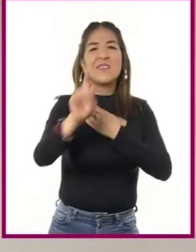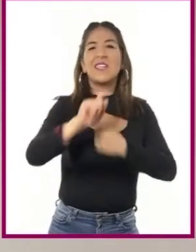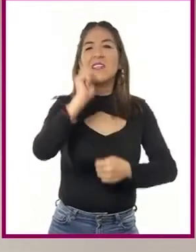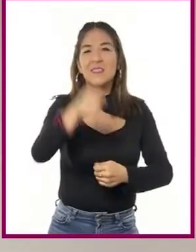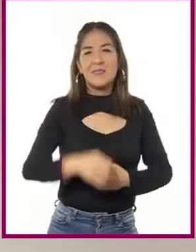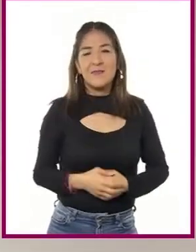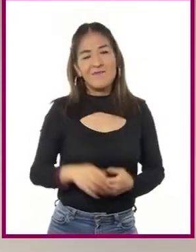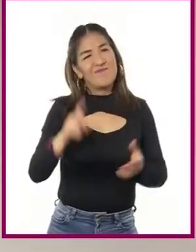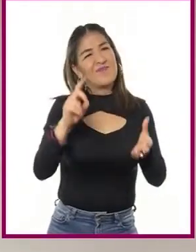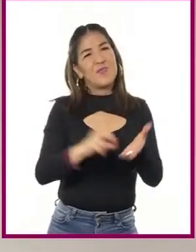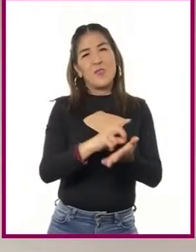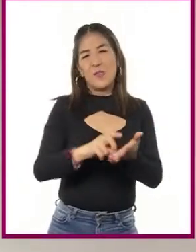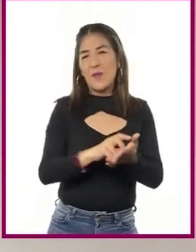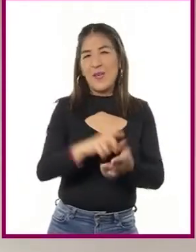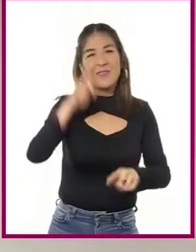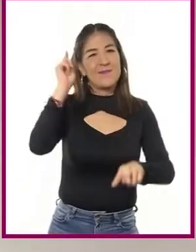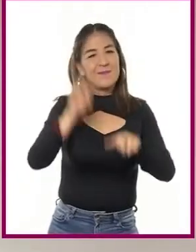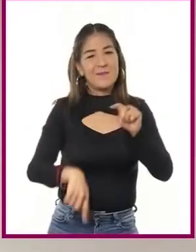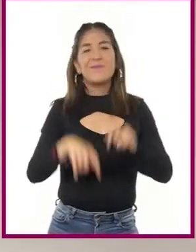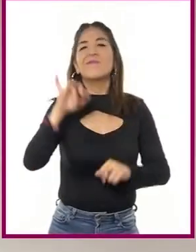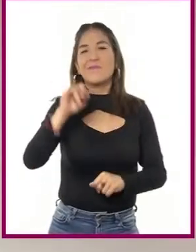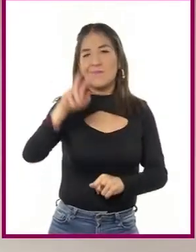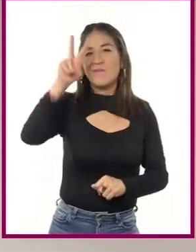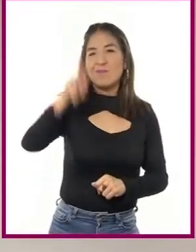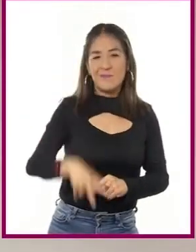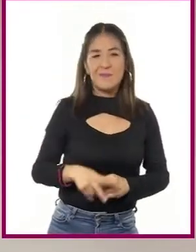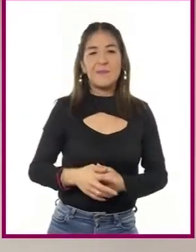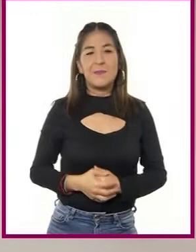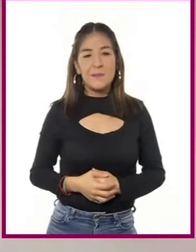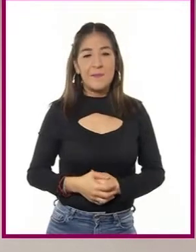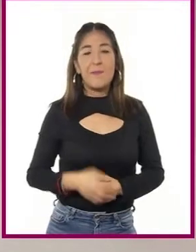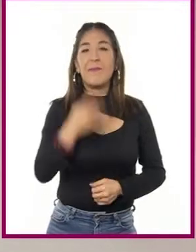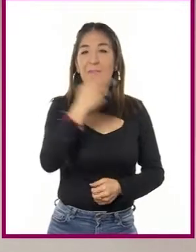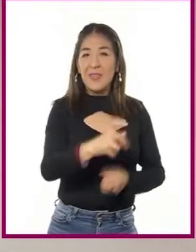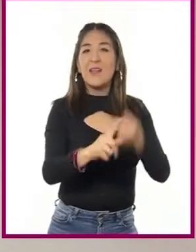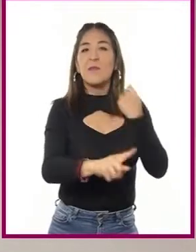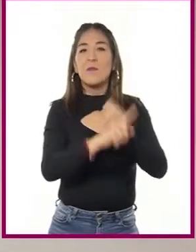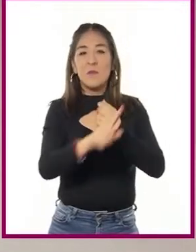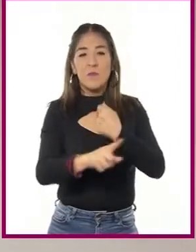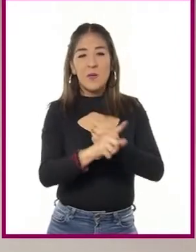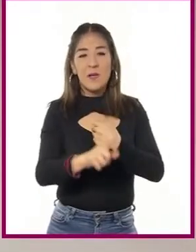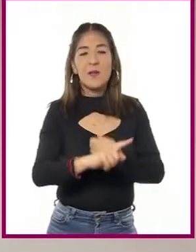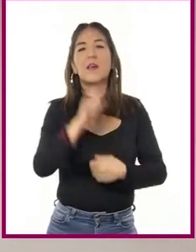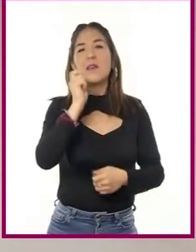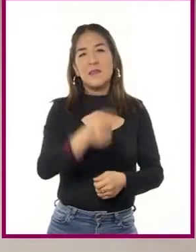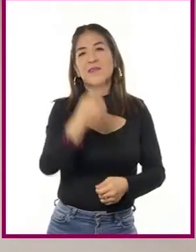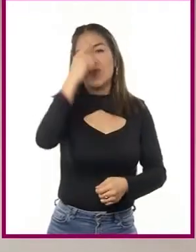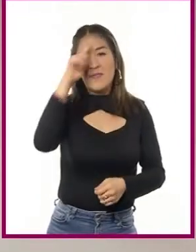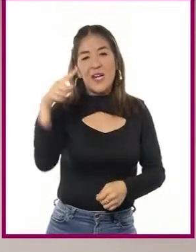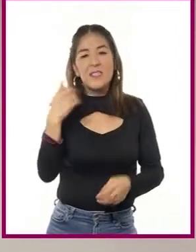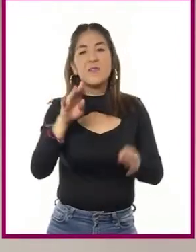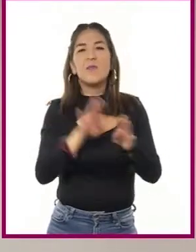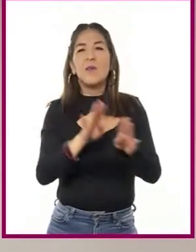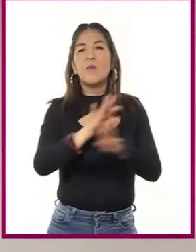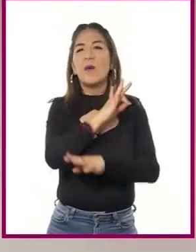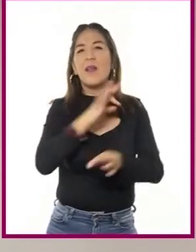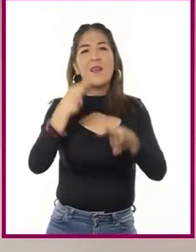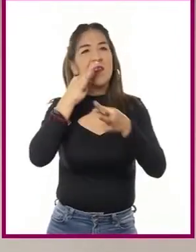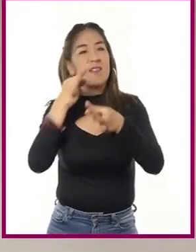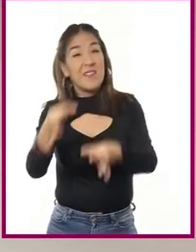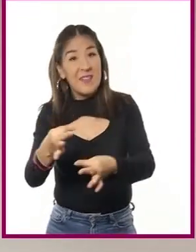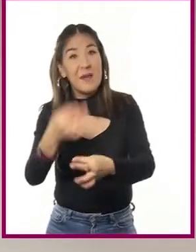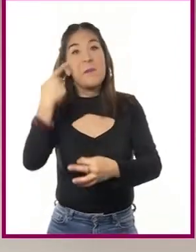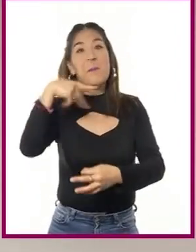en el mundo de las drogas. Muy cierto, maestra. Pues en ese contexto es más fácil entrar, pero muy difícil